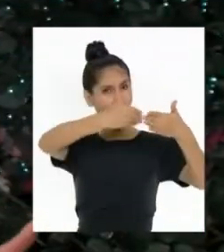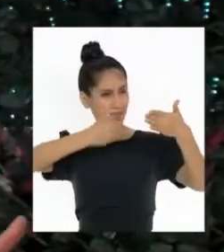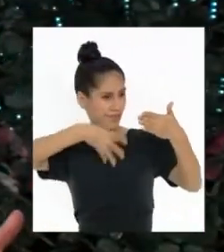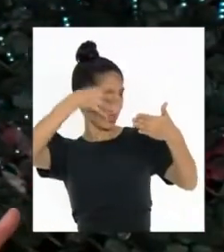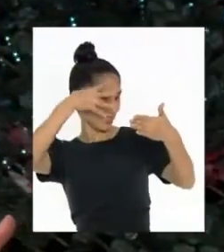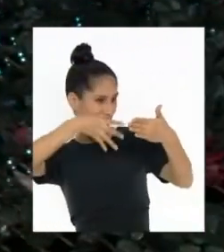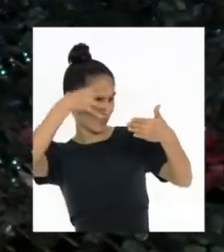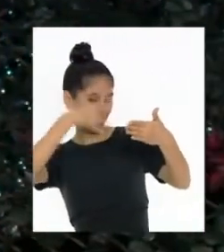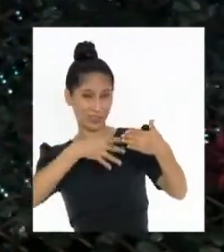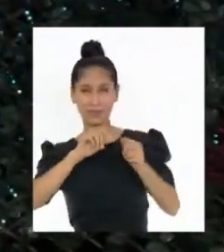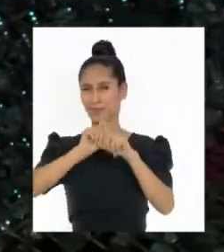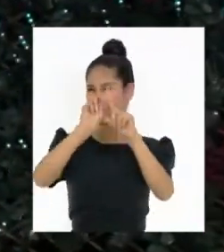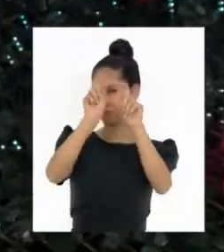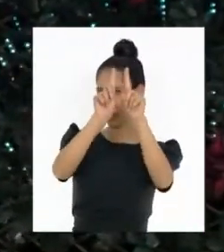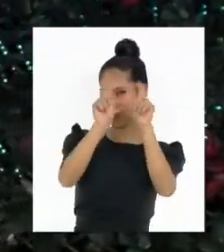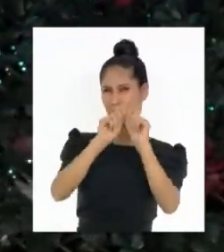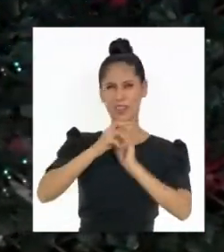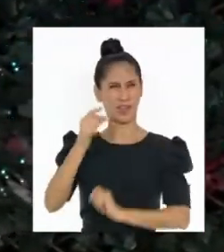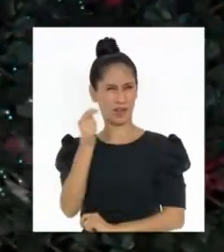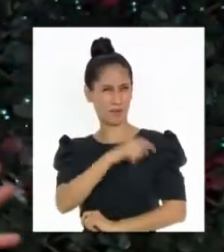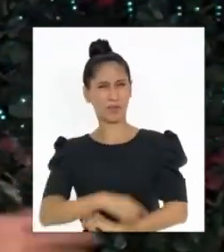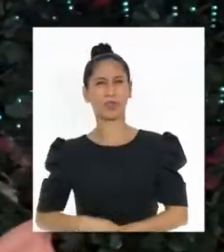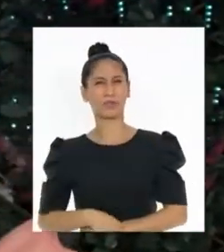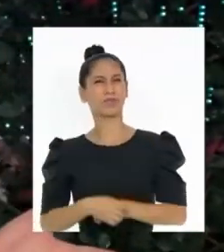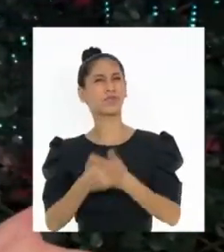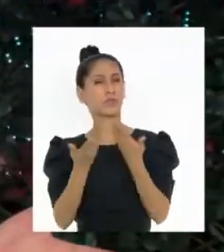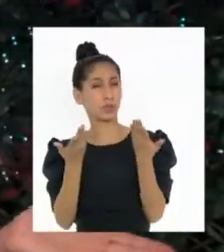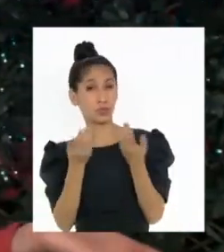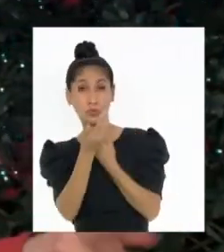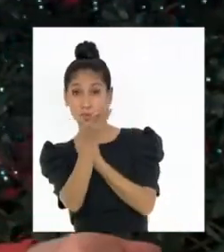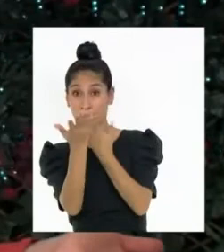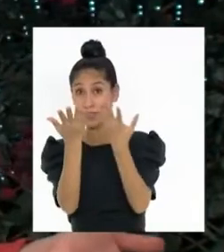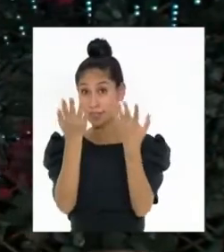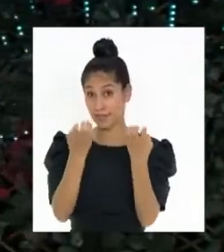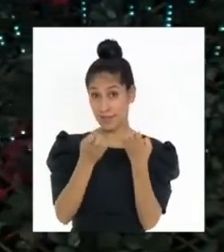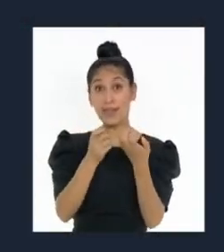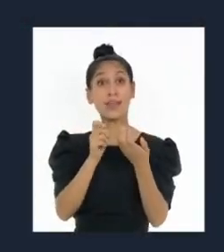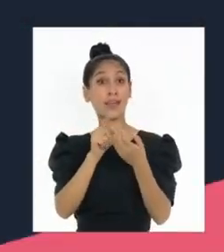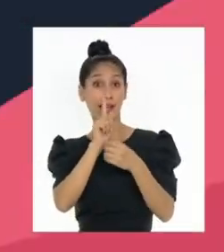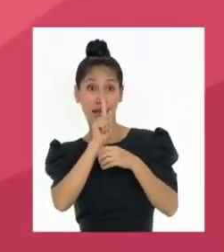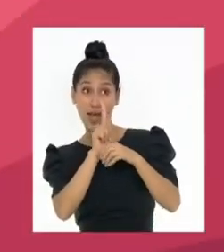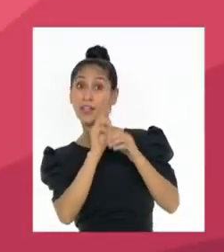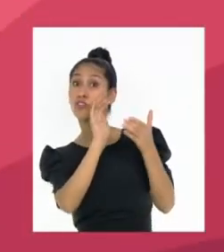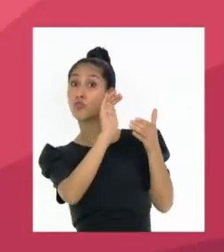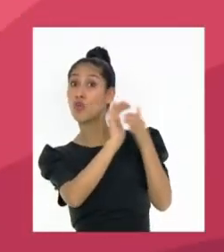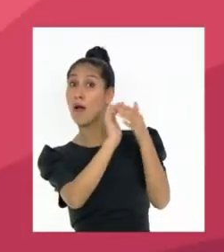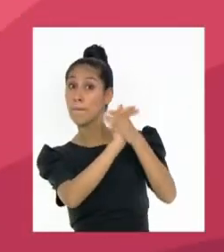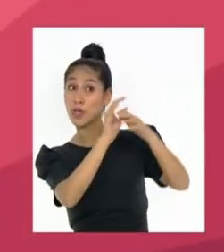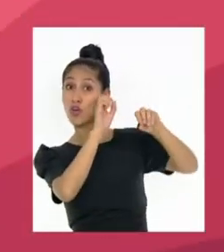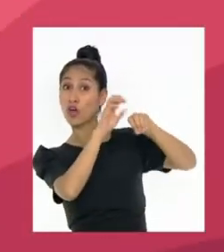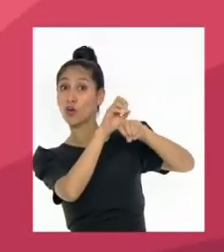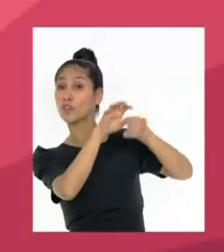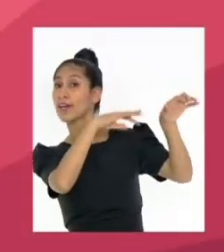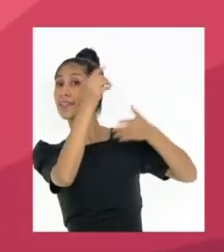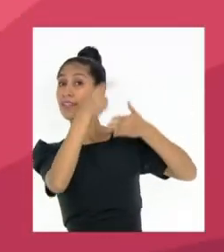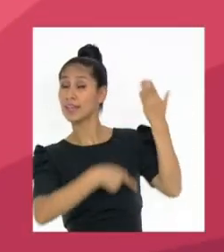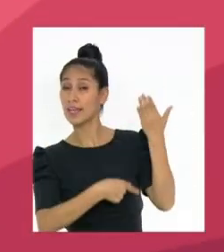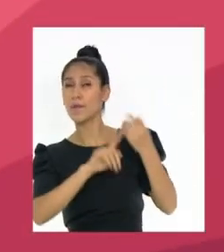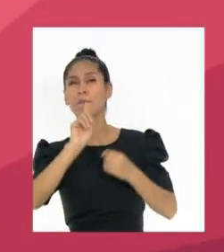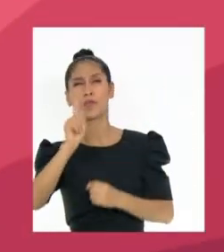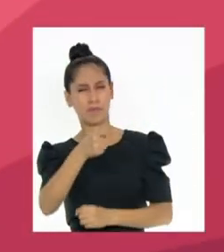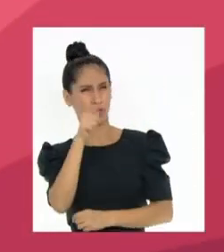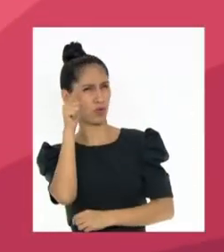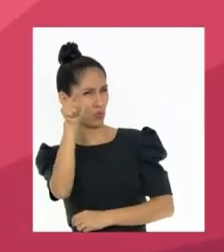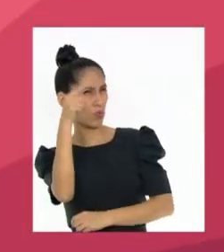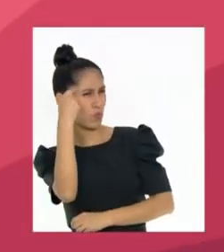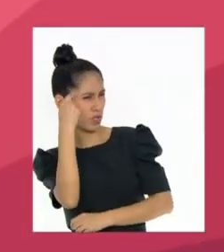Pregunta rápida. ¿Qué deberían tener en cuenta si quieren escribir alguna recomendación? Tener un propósito. Y a quien va